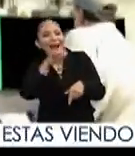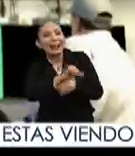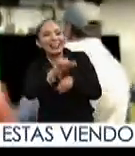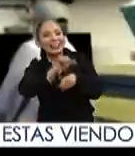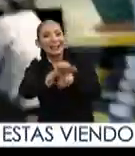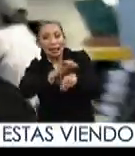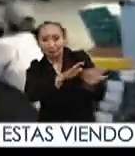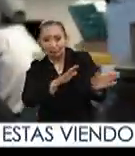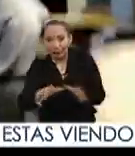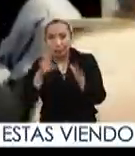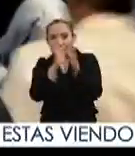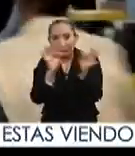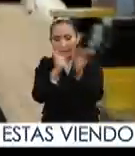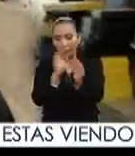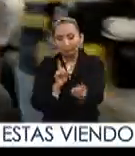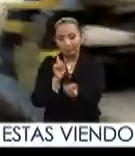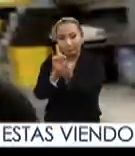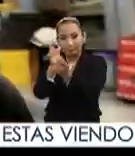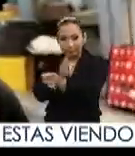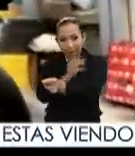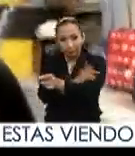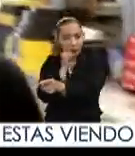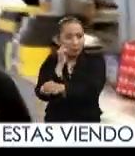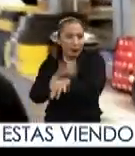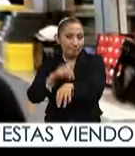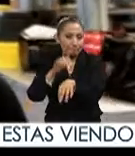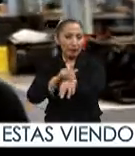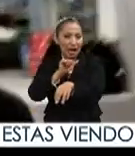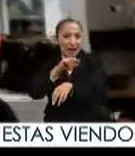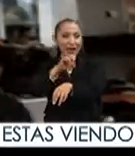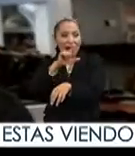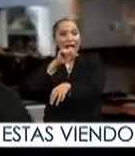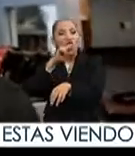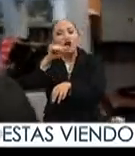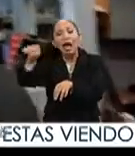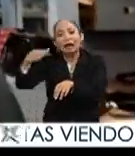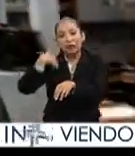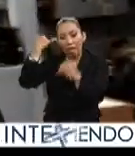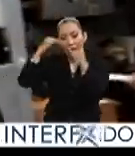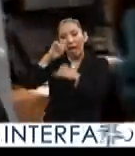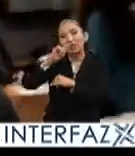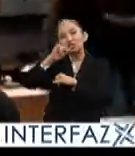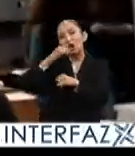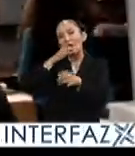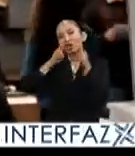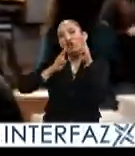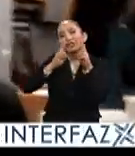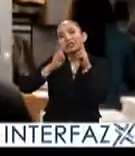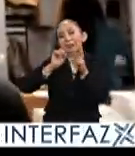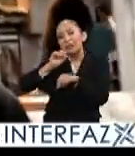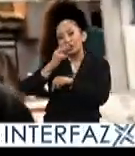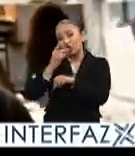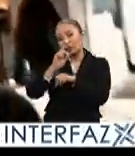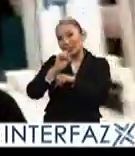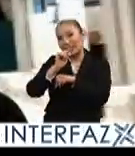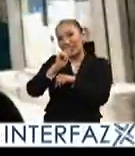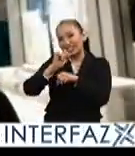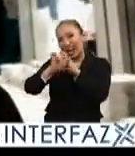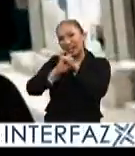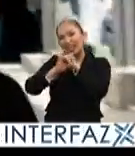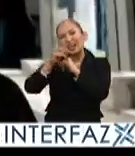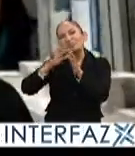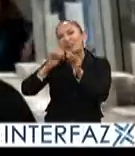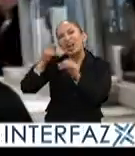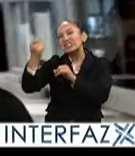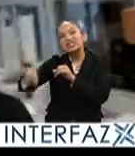Argentina. Vamos a platicar con nuestra compañera y nuestra muy buena amiga Ana León. Ella es la editora de Noticias 22 Digital, para que nos cuente un poco